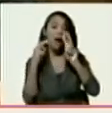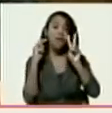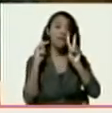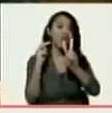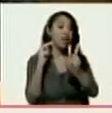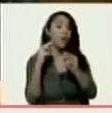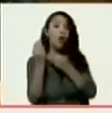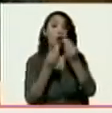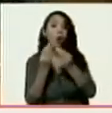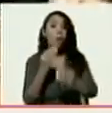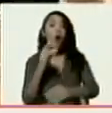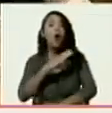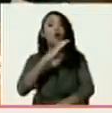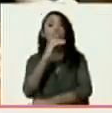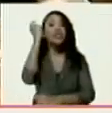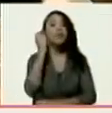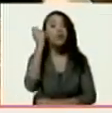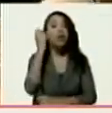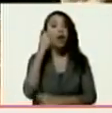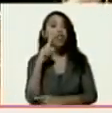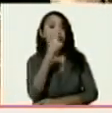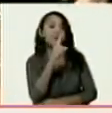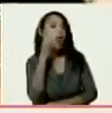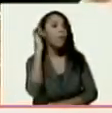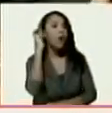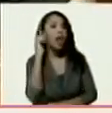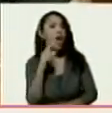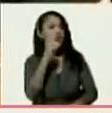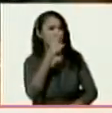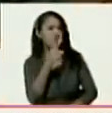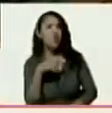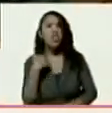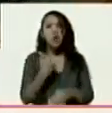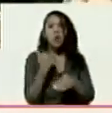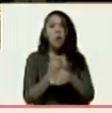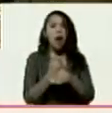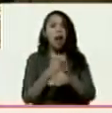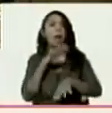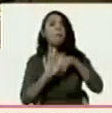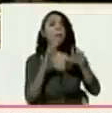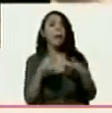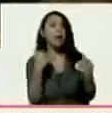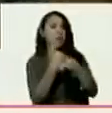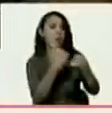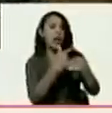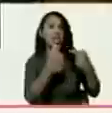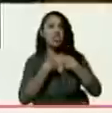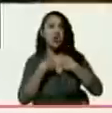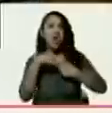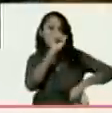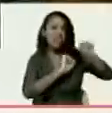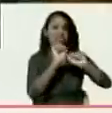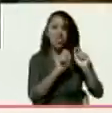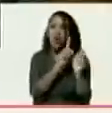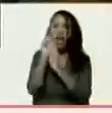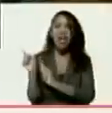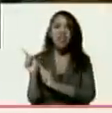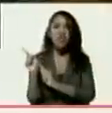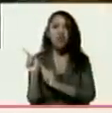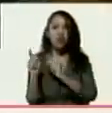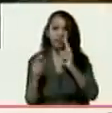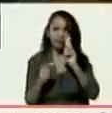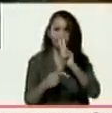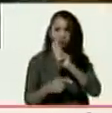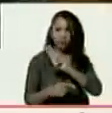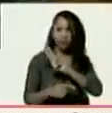oposición decirle a la otra, a una mujer, pero bueno, tú eres pata en el suelo como yo, ¿qué vas a estar defendiéndolos a ellos? ¿Se están dando cuenta de